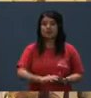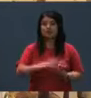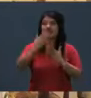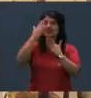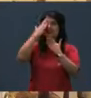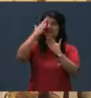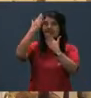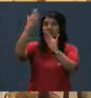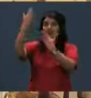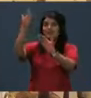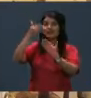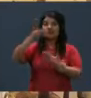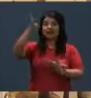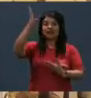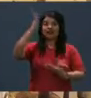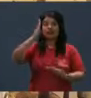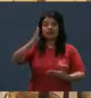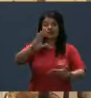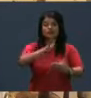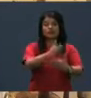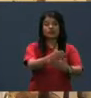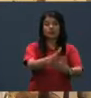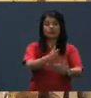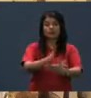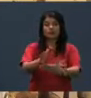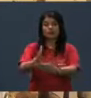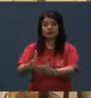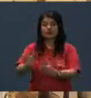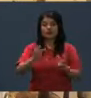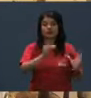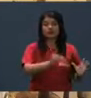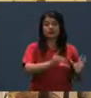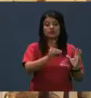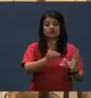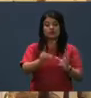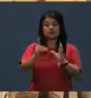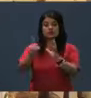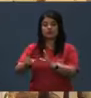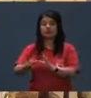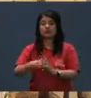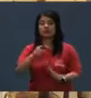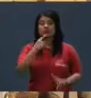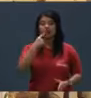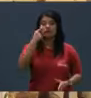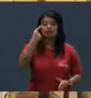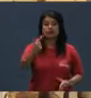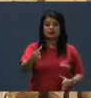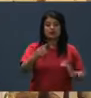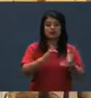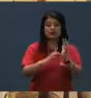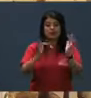Dándote gracias, lo partió y lo dio a sus discípulos diciendo: